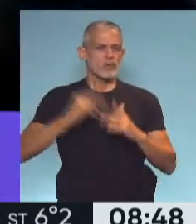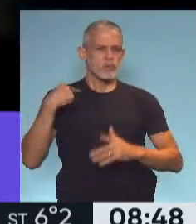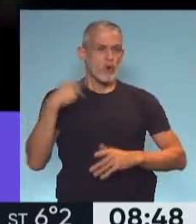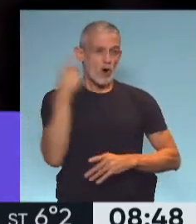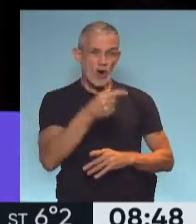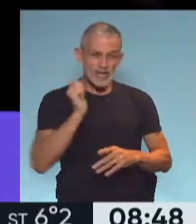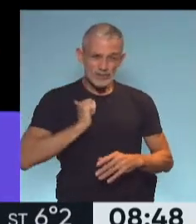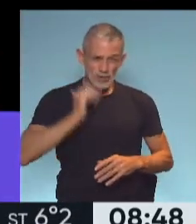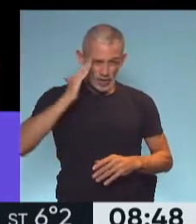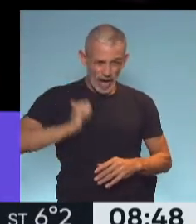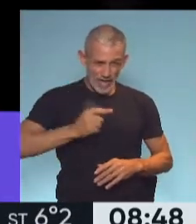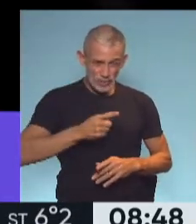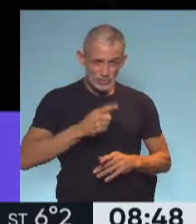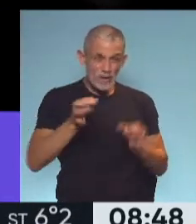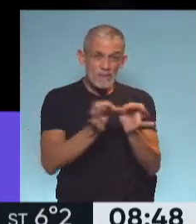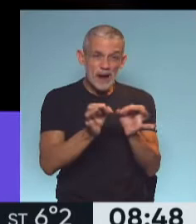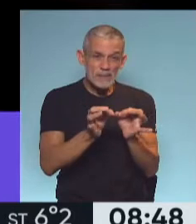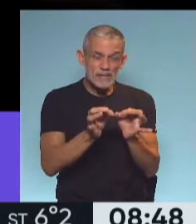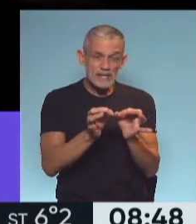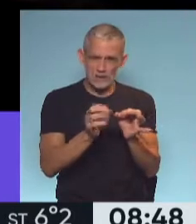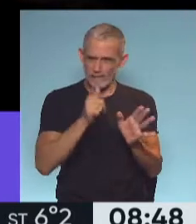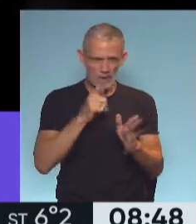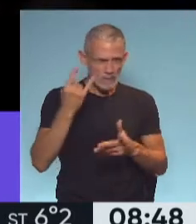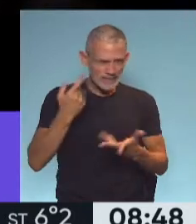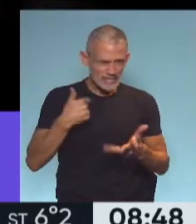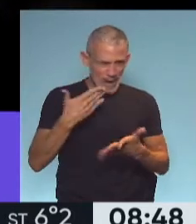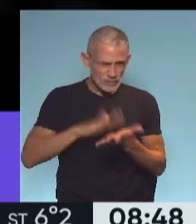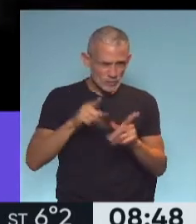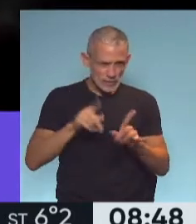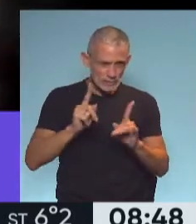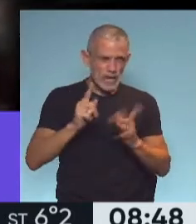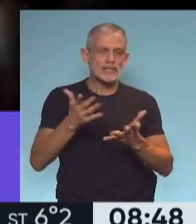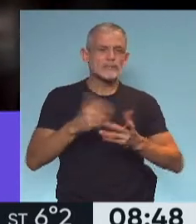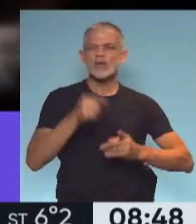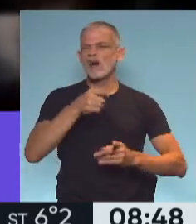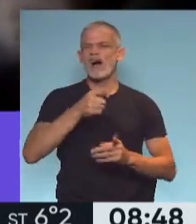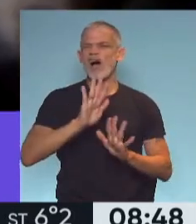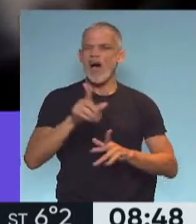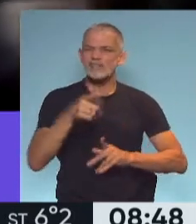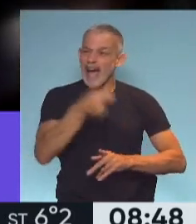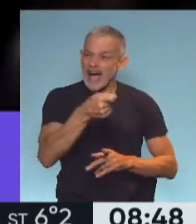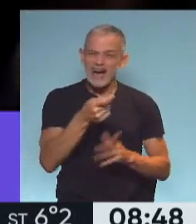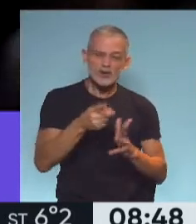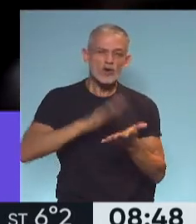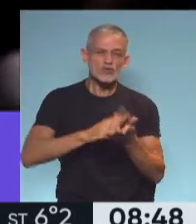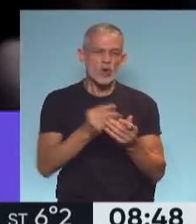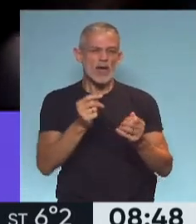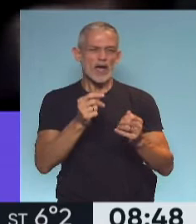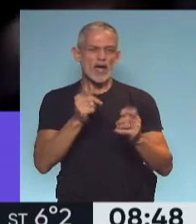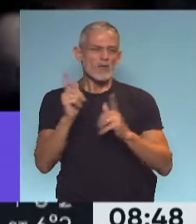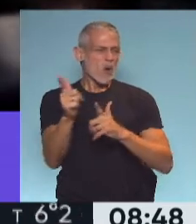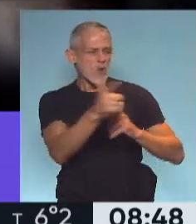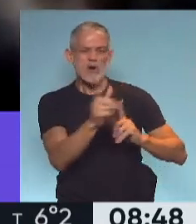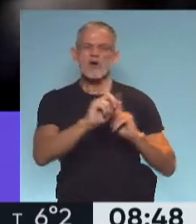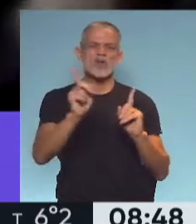en malvinas parece mentira estar hablando de esto bueno que eso no son crímenes de lesa humanidad en consecuencia no son imprescriptibles